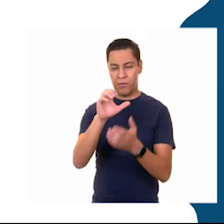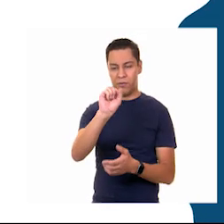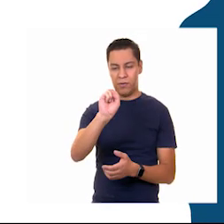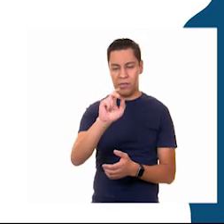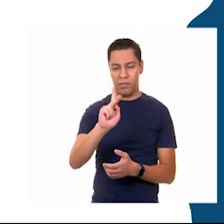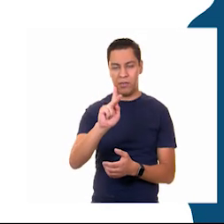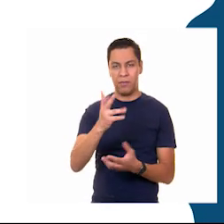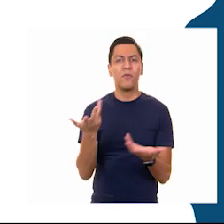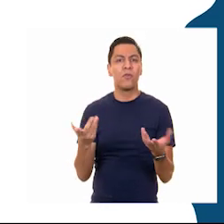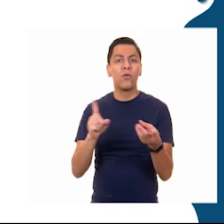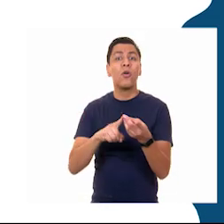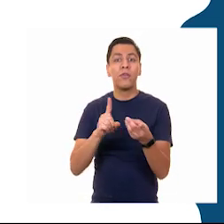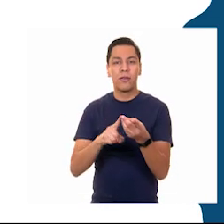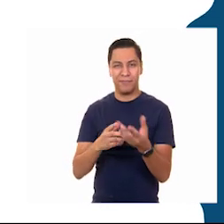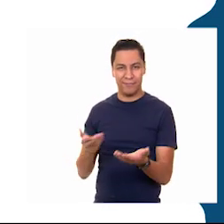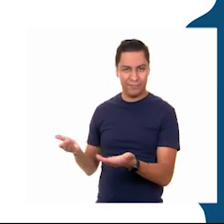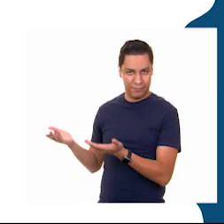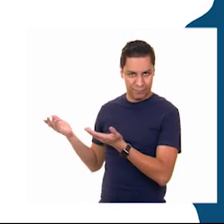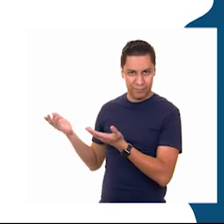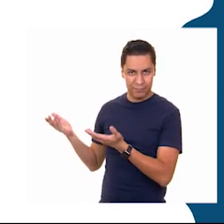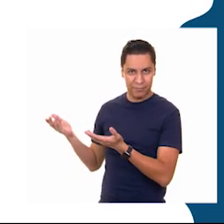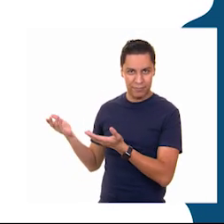página